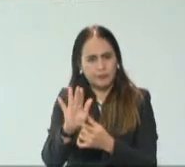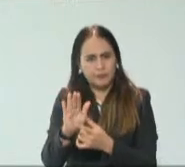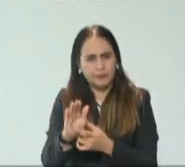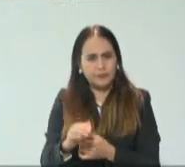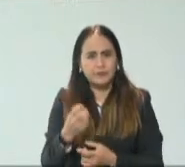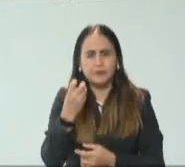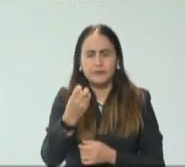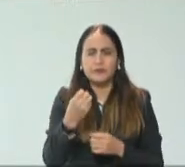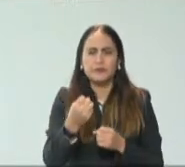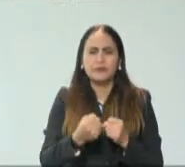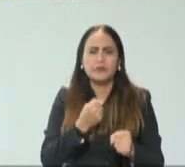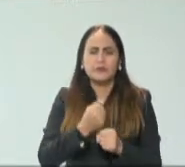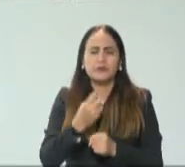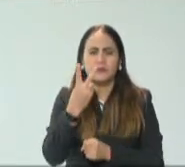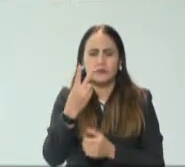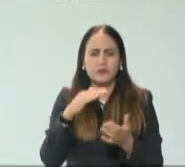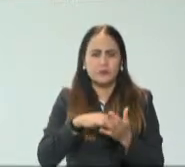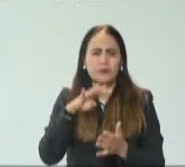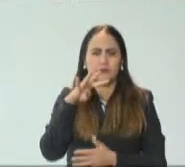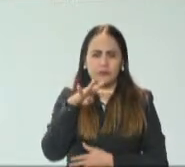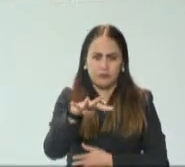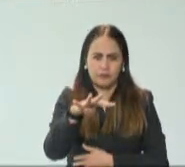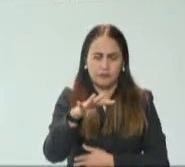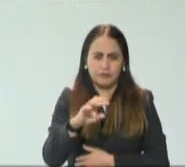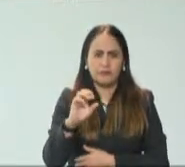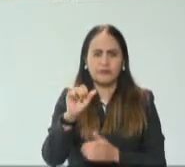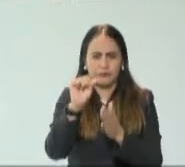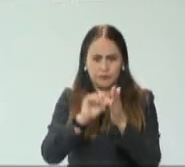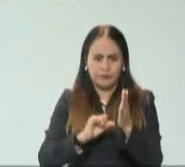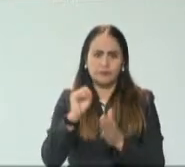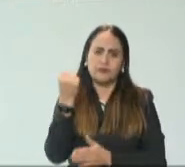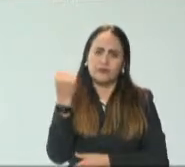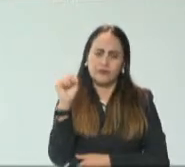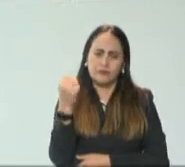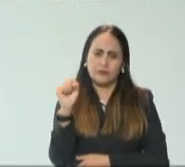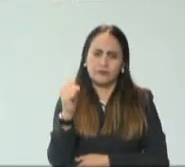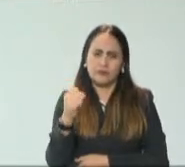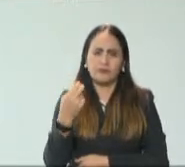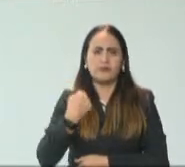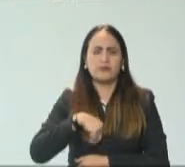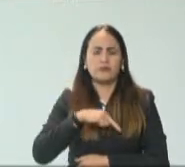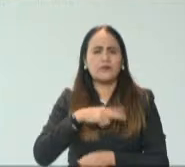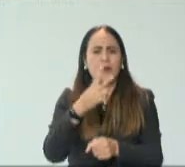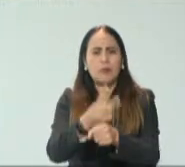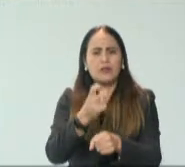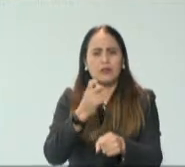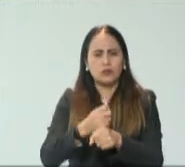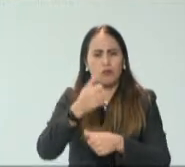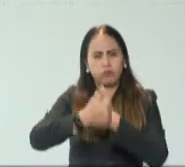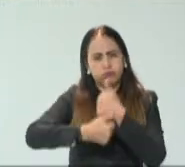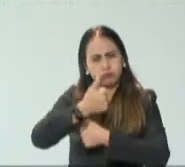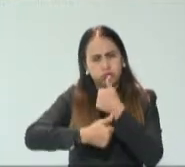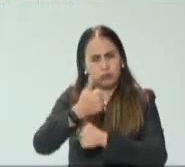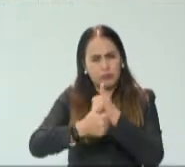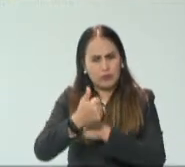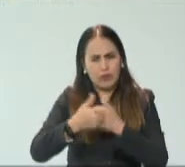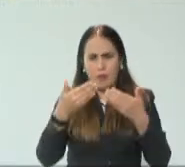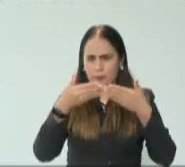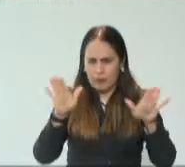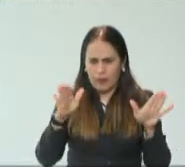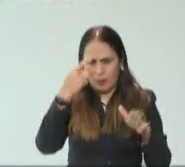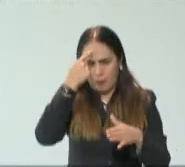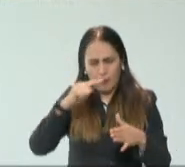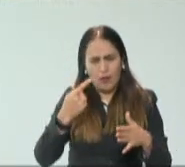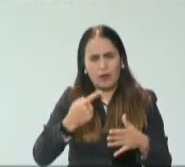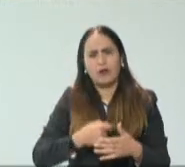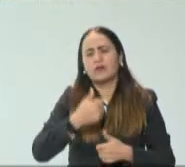en 2019 en septiembre lanzamos una convocatoria abierta para concursar esas